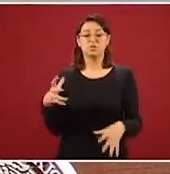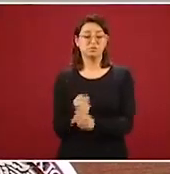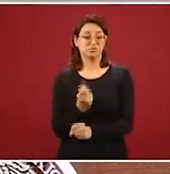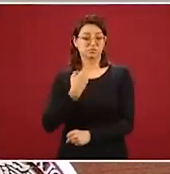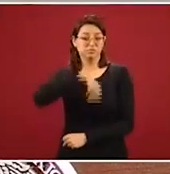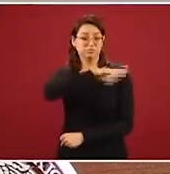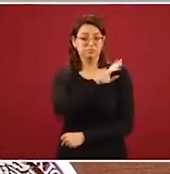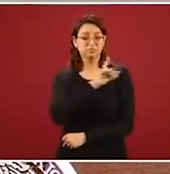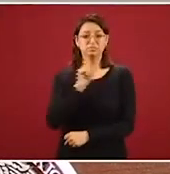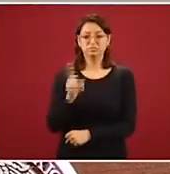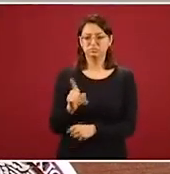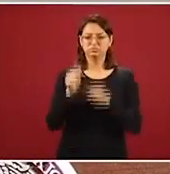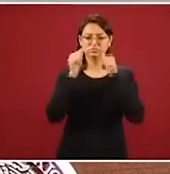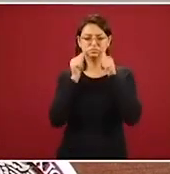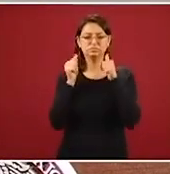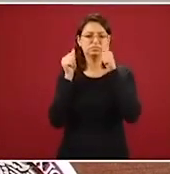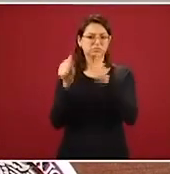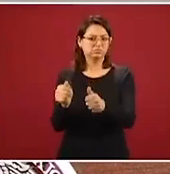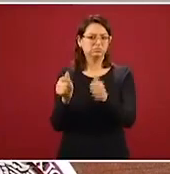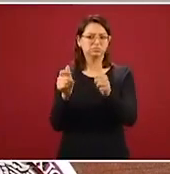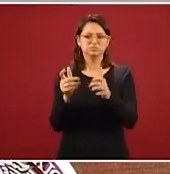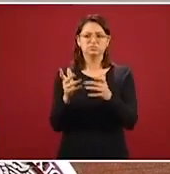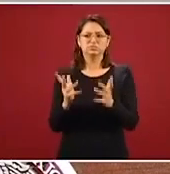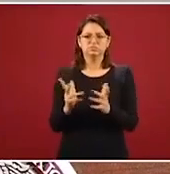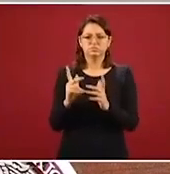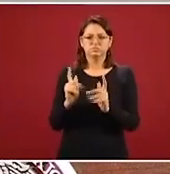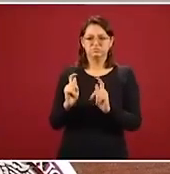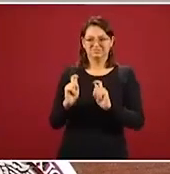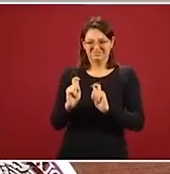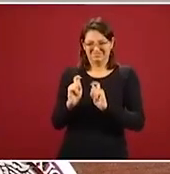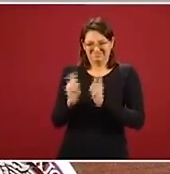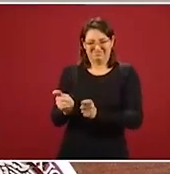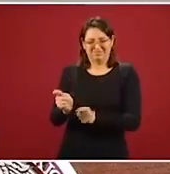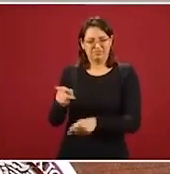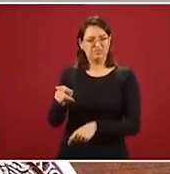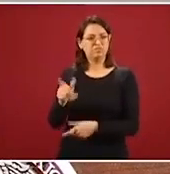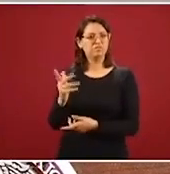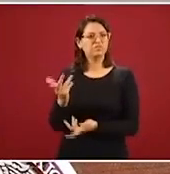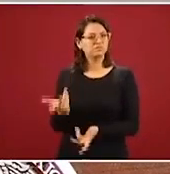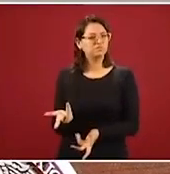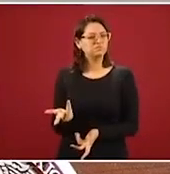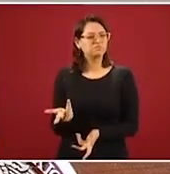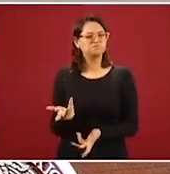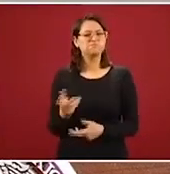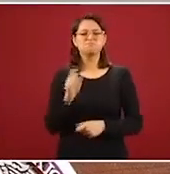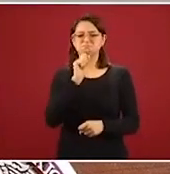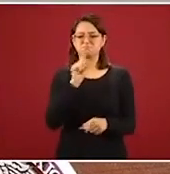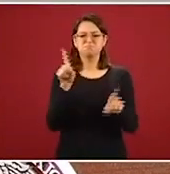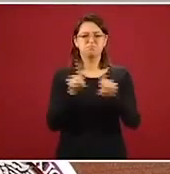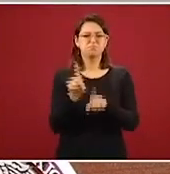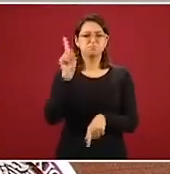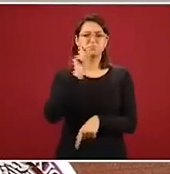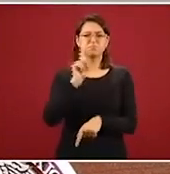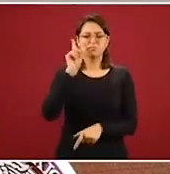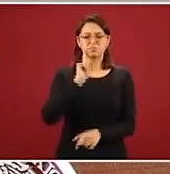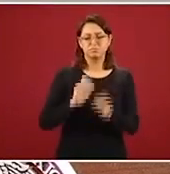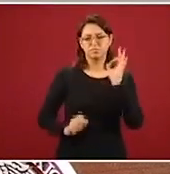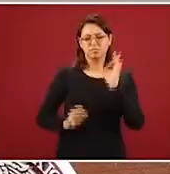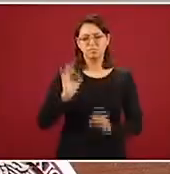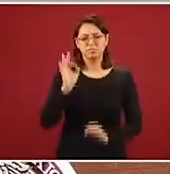atendiendo esto de manera personal, lo mismo la fiscal